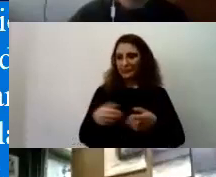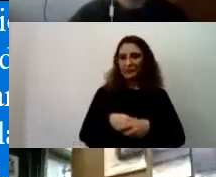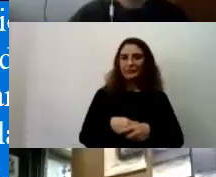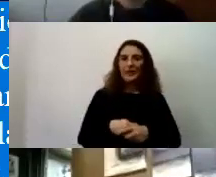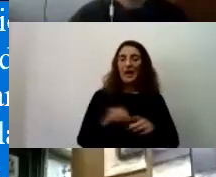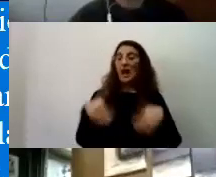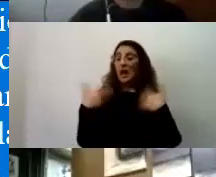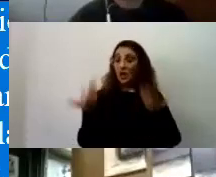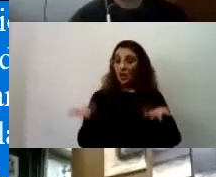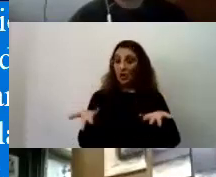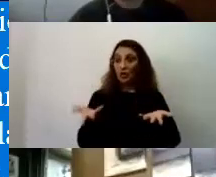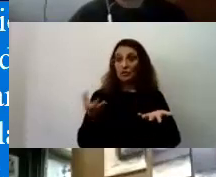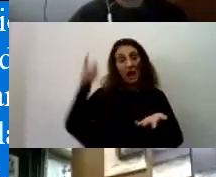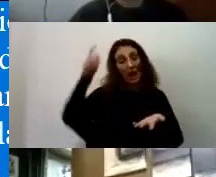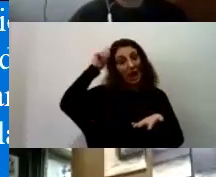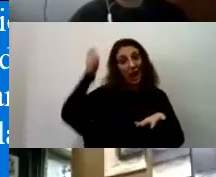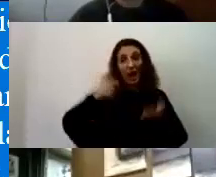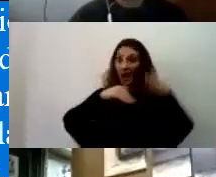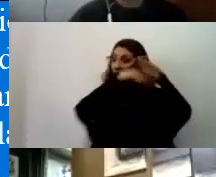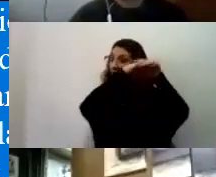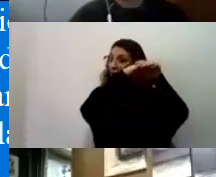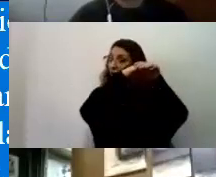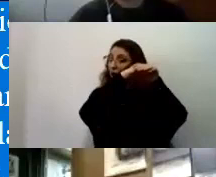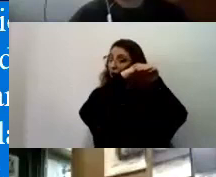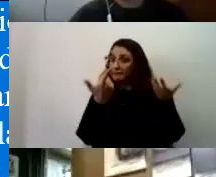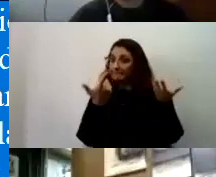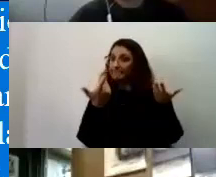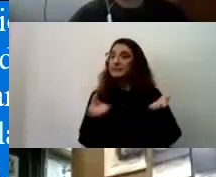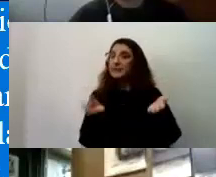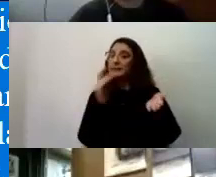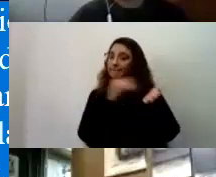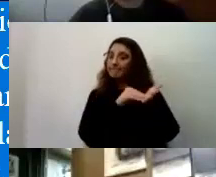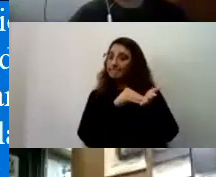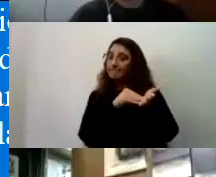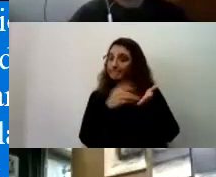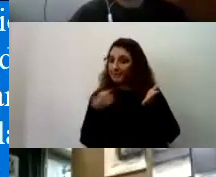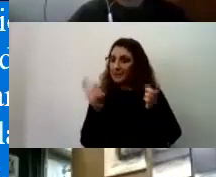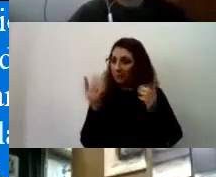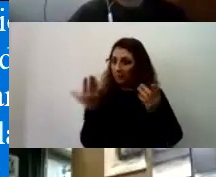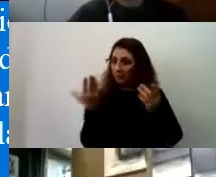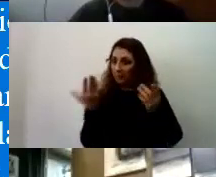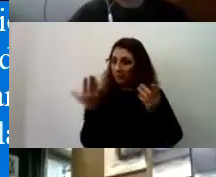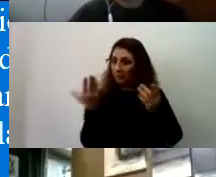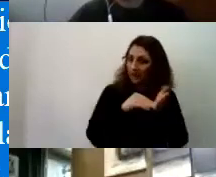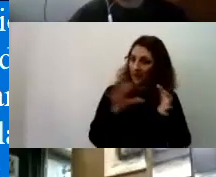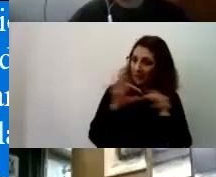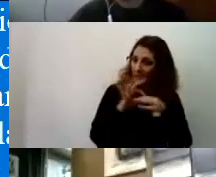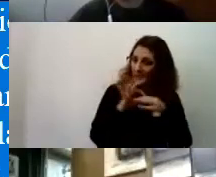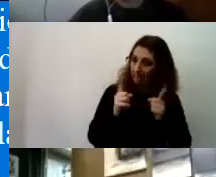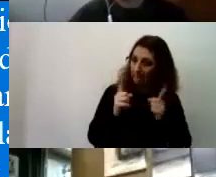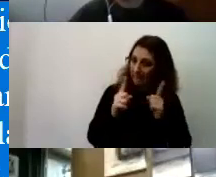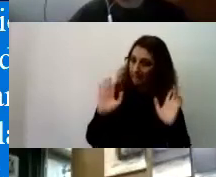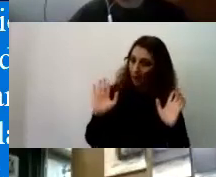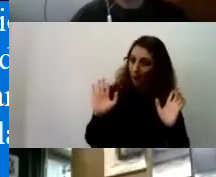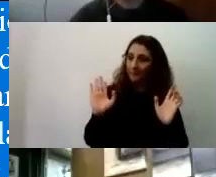esta Corte entiende que tales criterios son aplicables a estos autos, sin que obste a